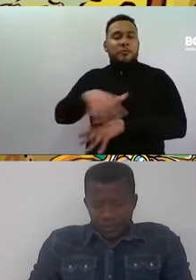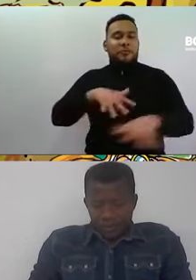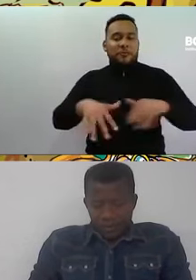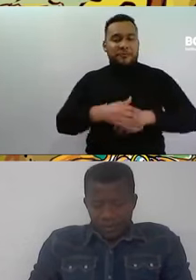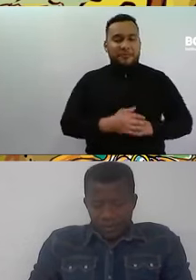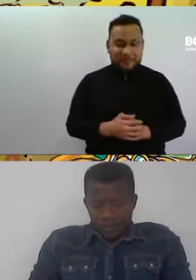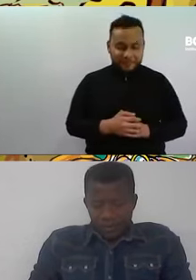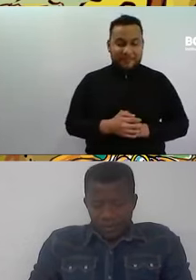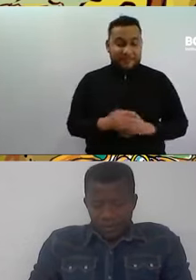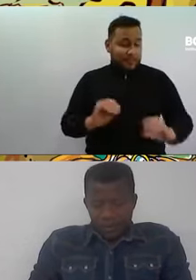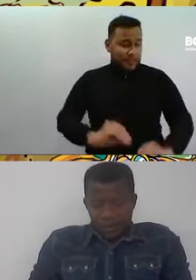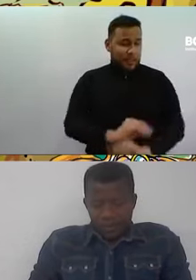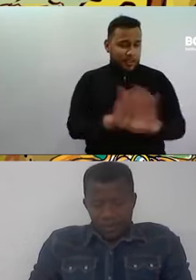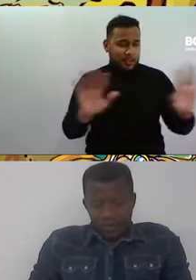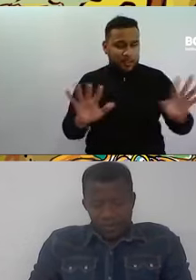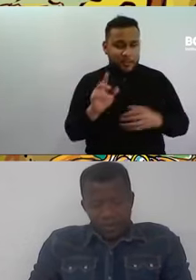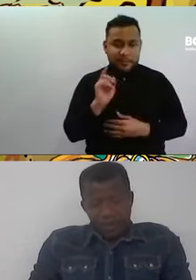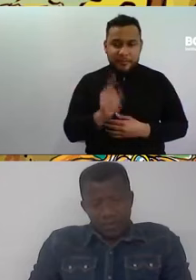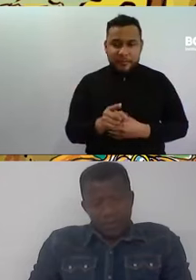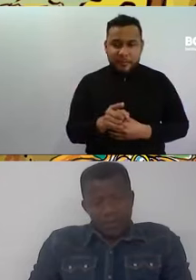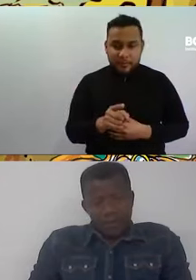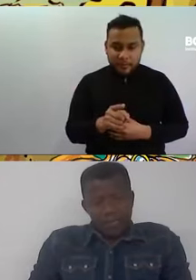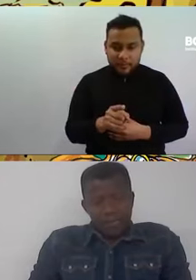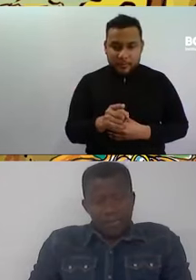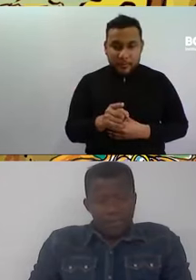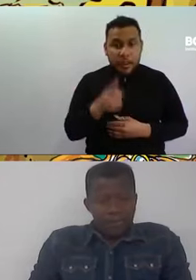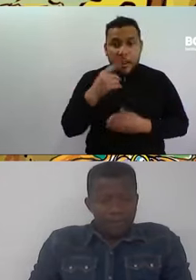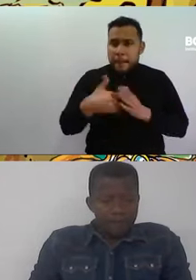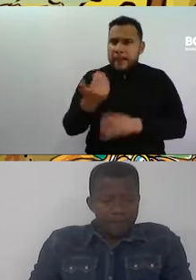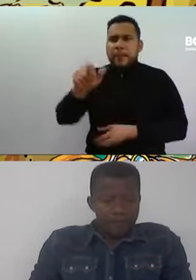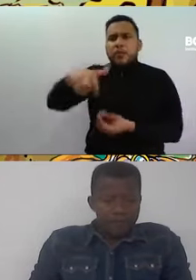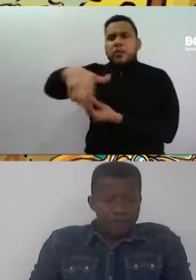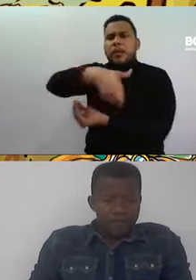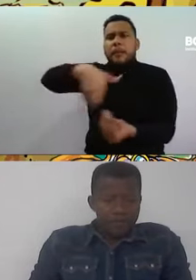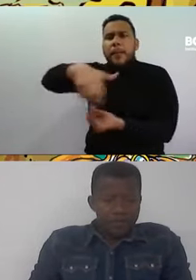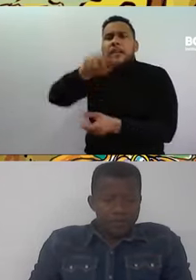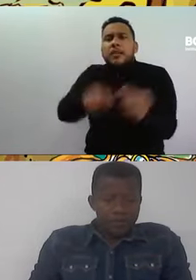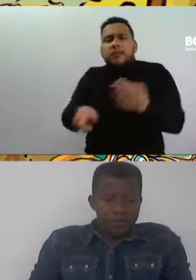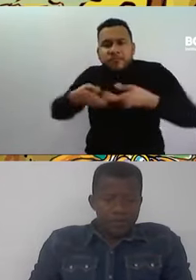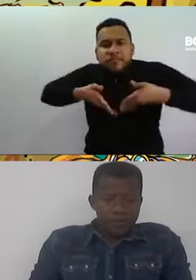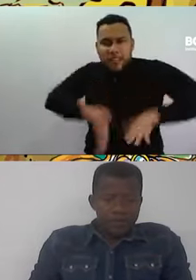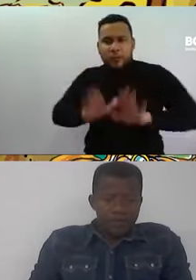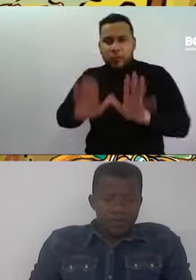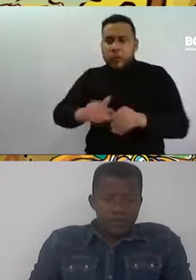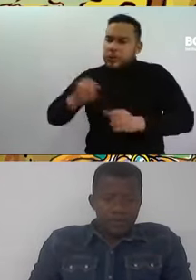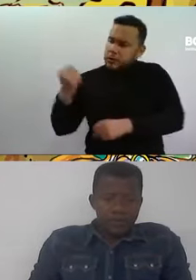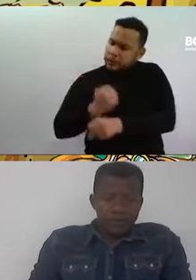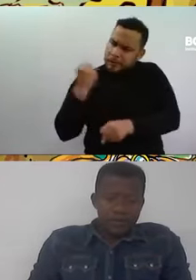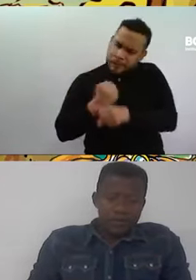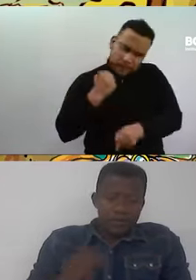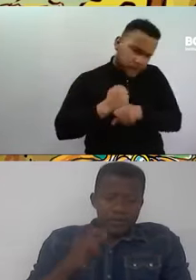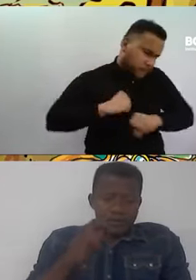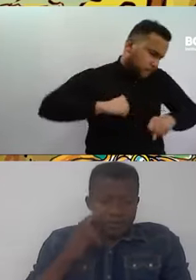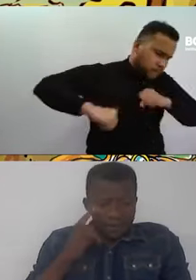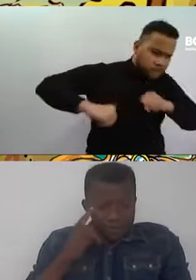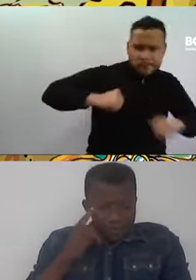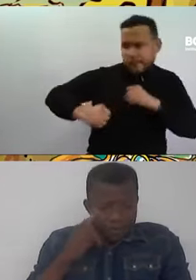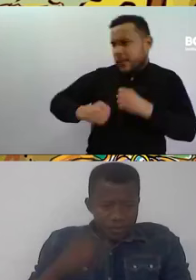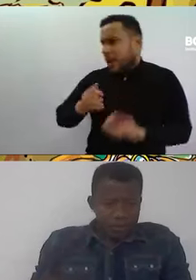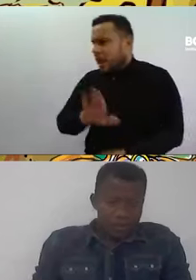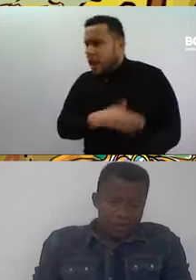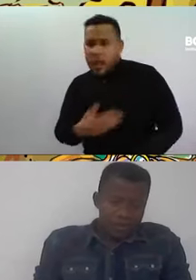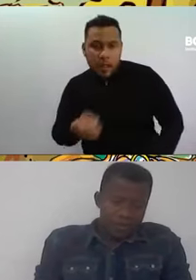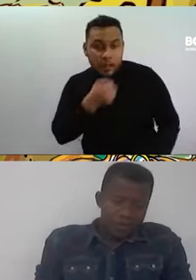Claro. Desde allí empiezan los palenqueros a cantar y trabajando, ¿sí? Entonces el